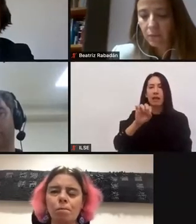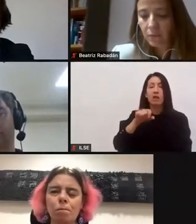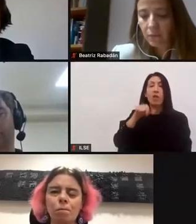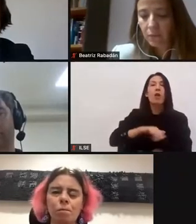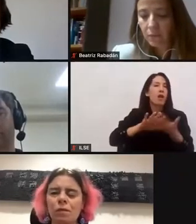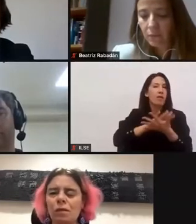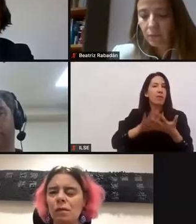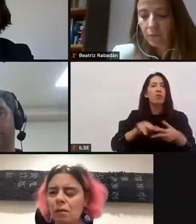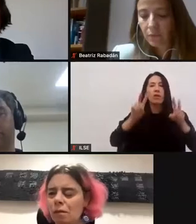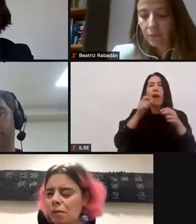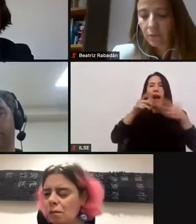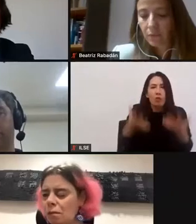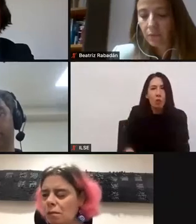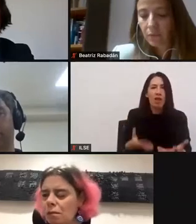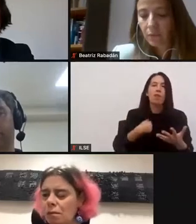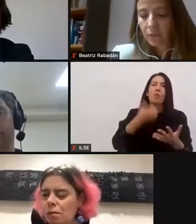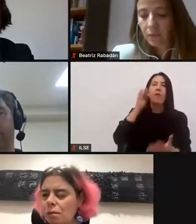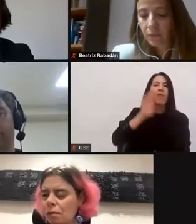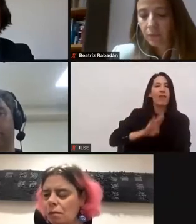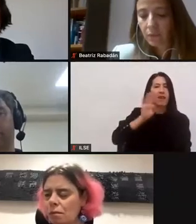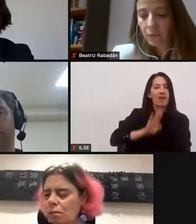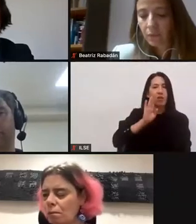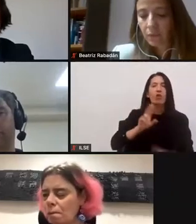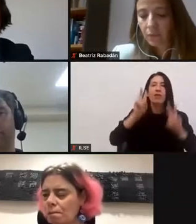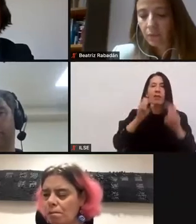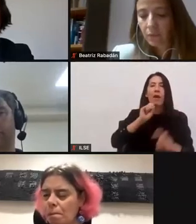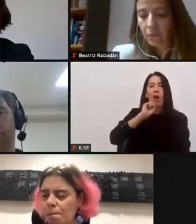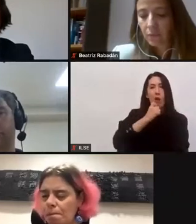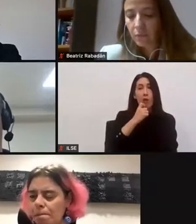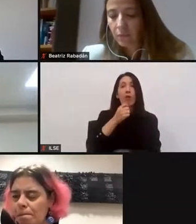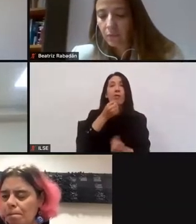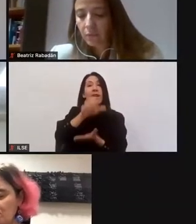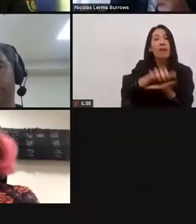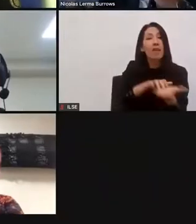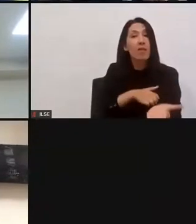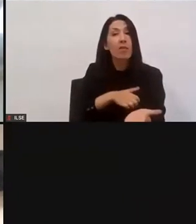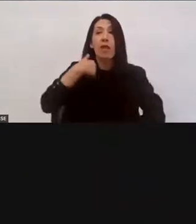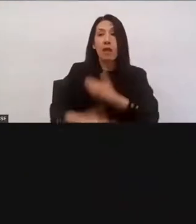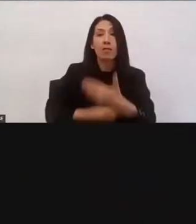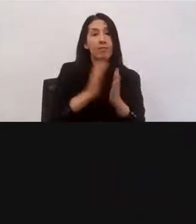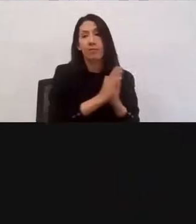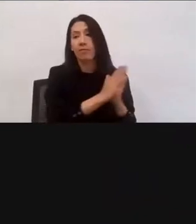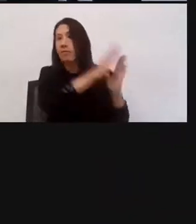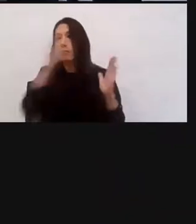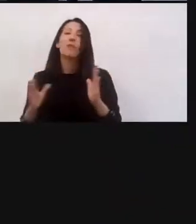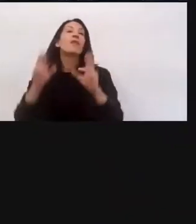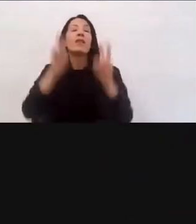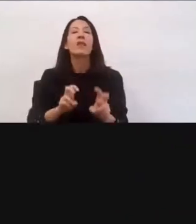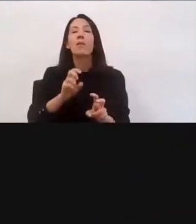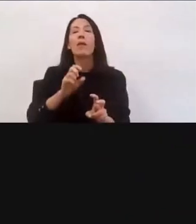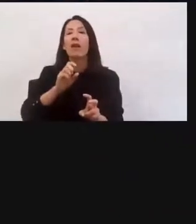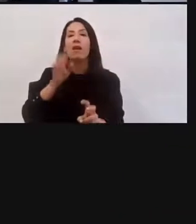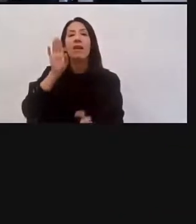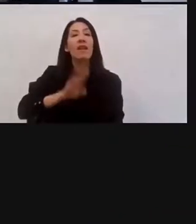los delitos de odio. Según el informe sobre evolución de los delitos de odio 2020 editado